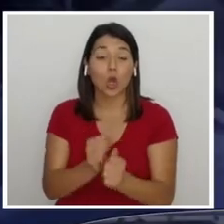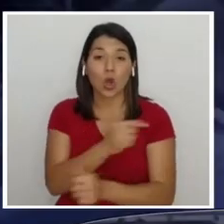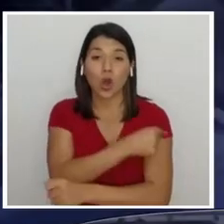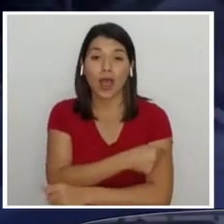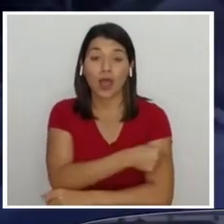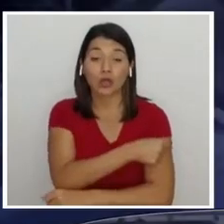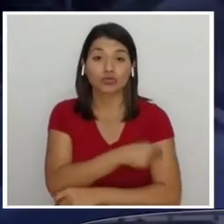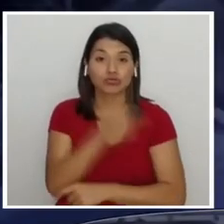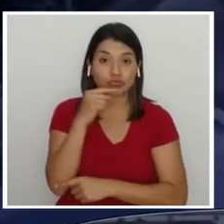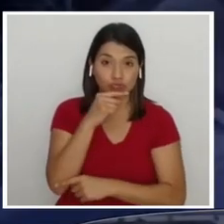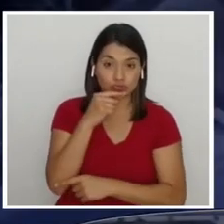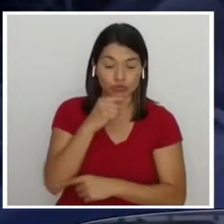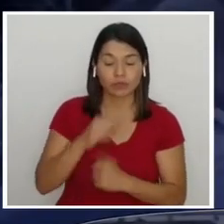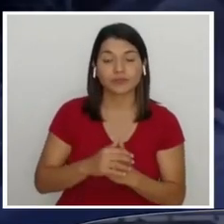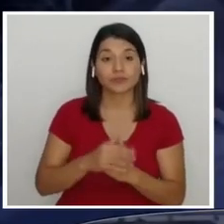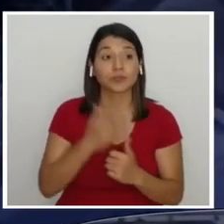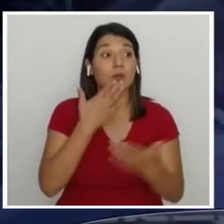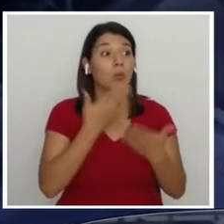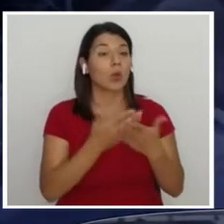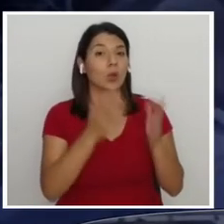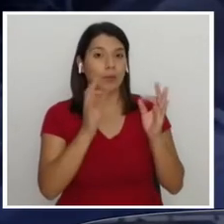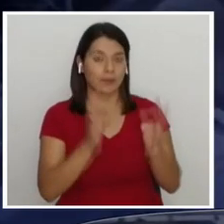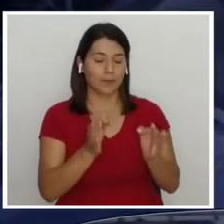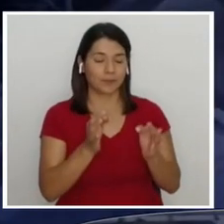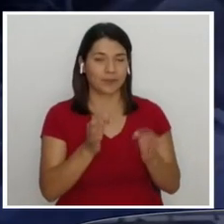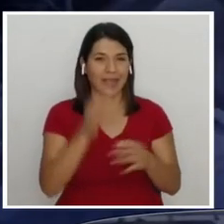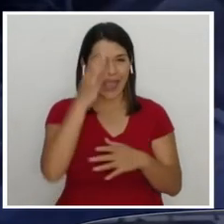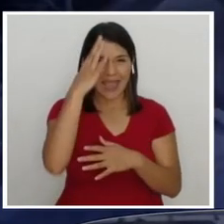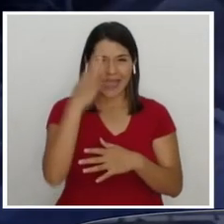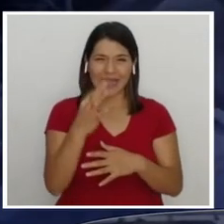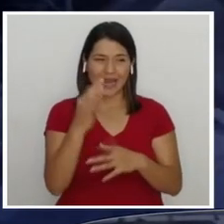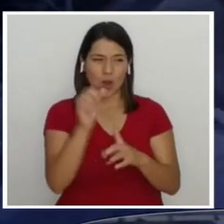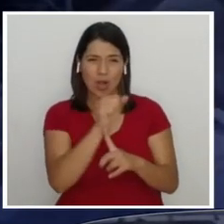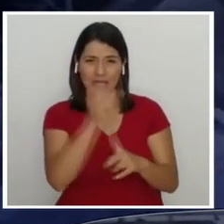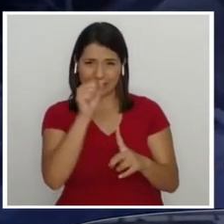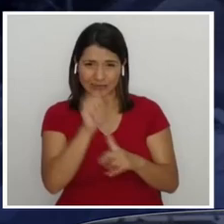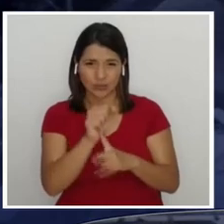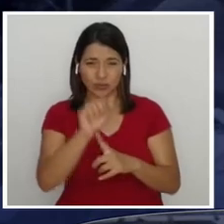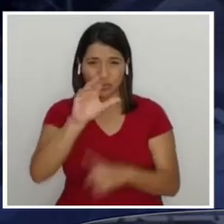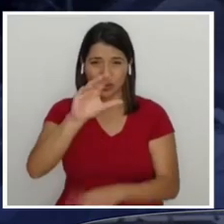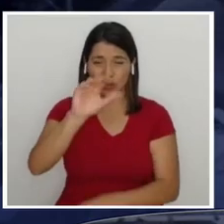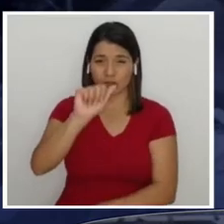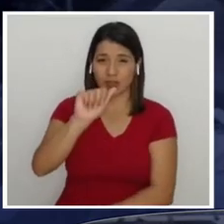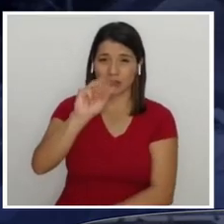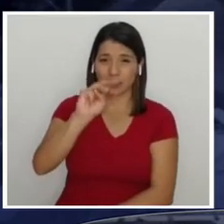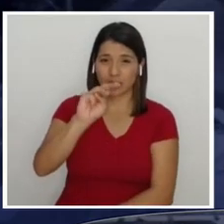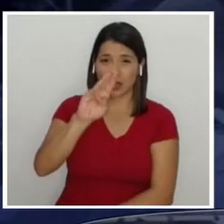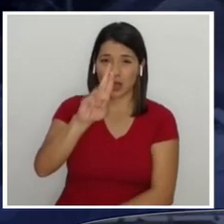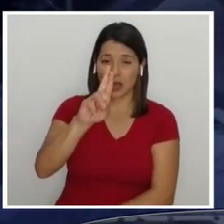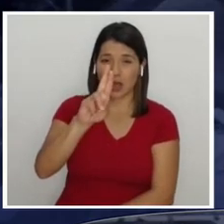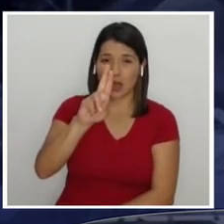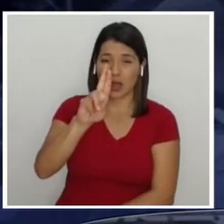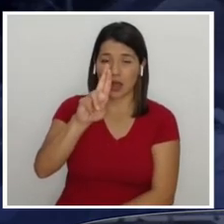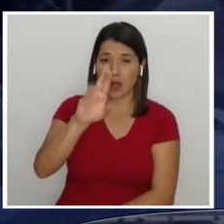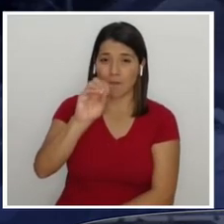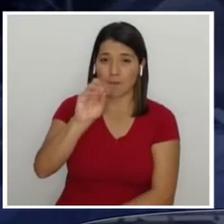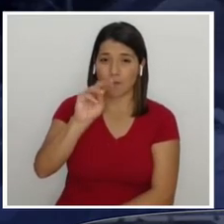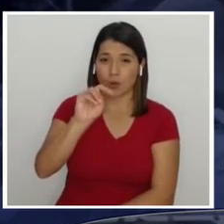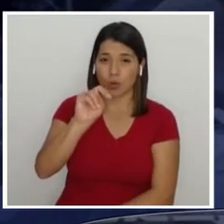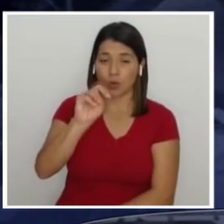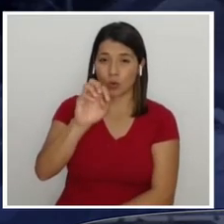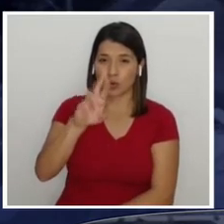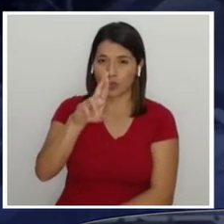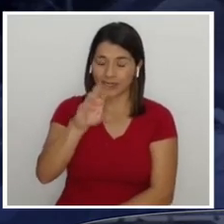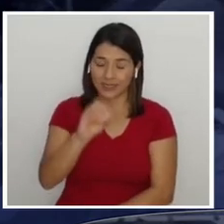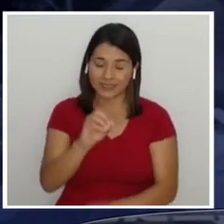Creo que la situación de Cambronero es el lamentable incidente que enluta al